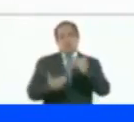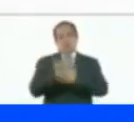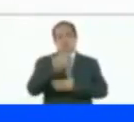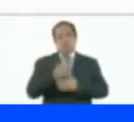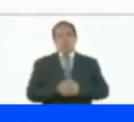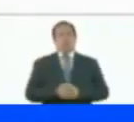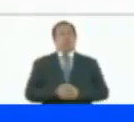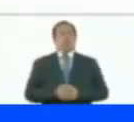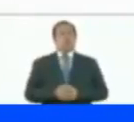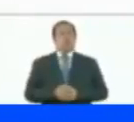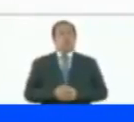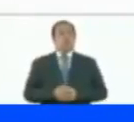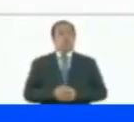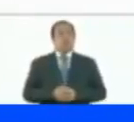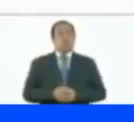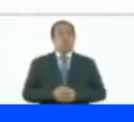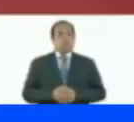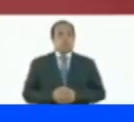la mañana.